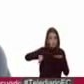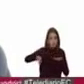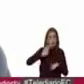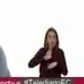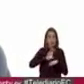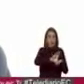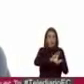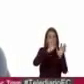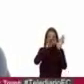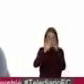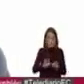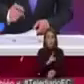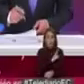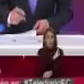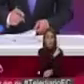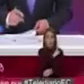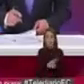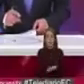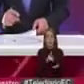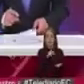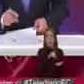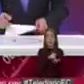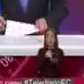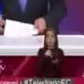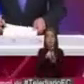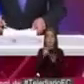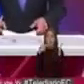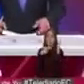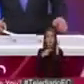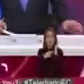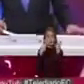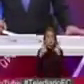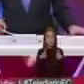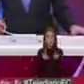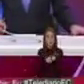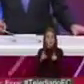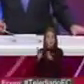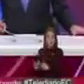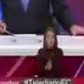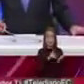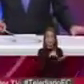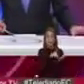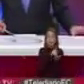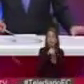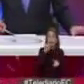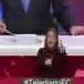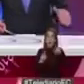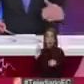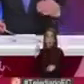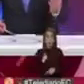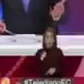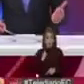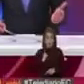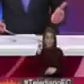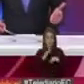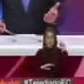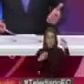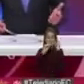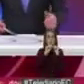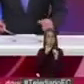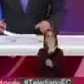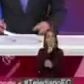de... Pago anticipado de impuestos también anunció el presidente de la República para quienes ganan por sobre 5.000 dólares,